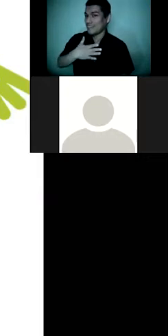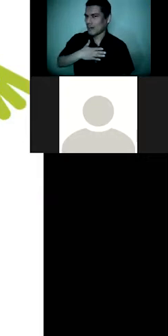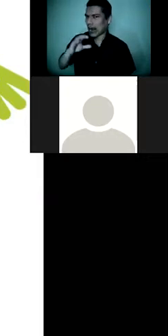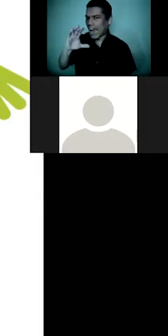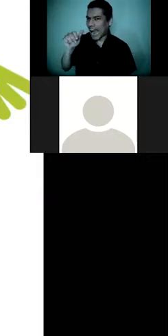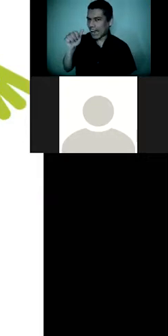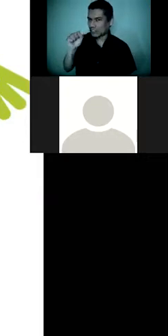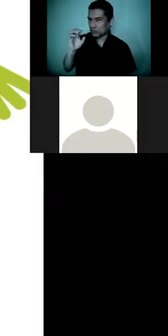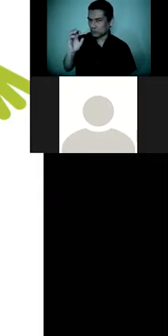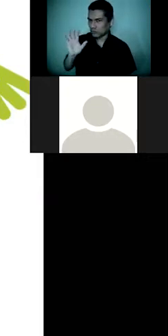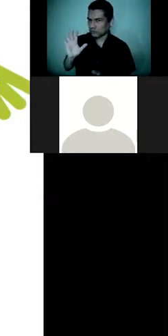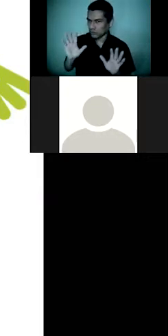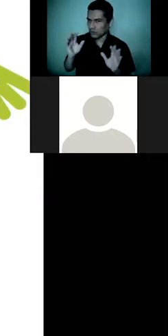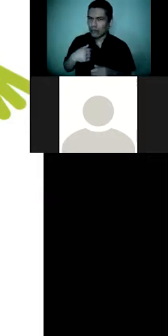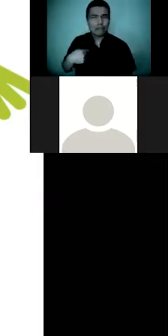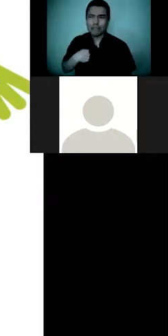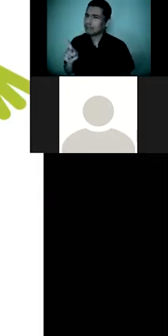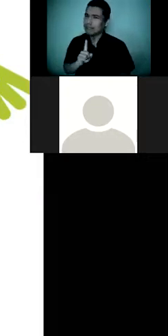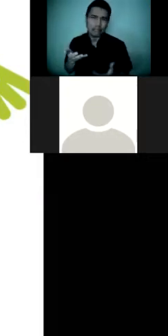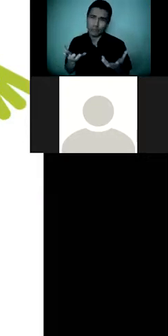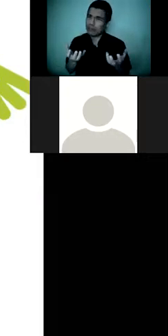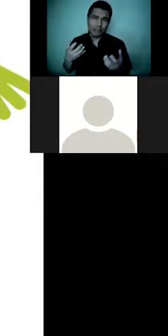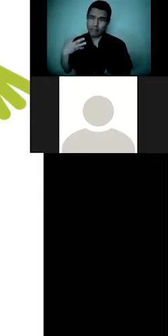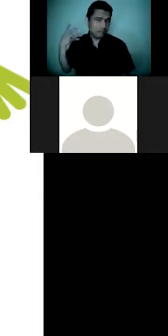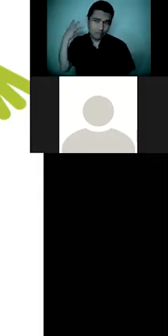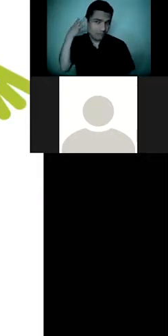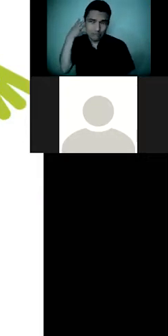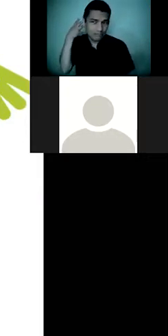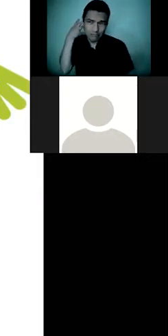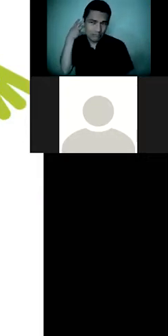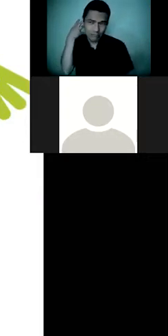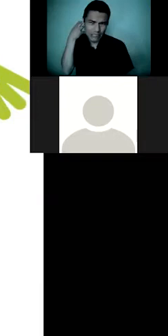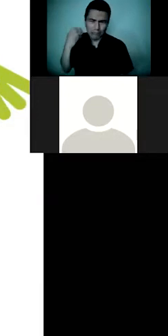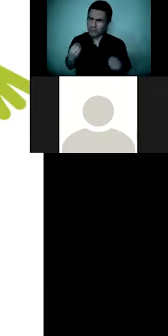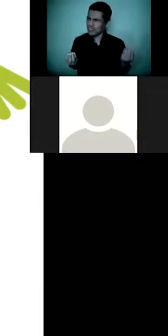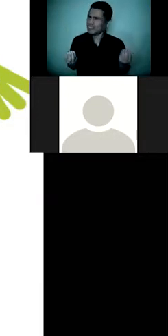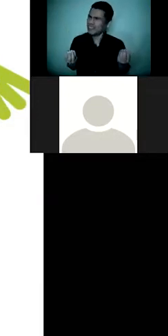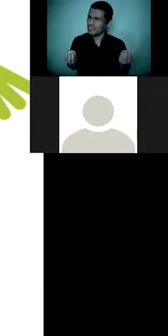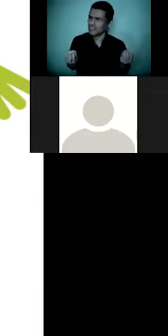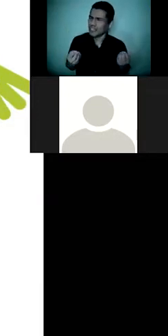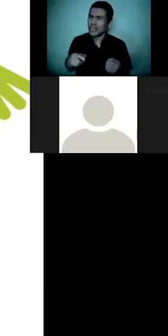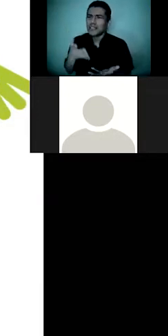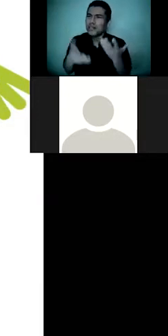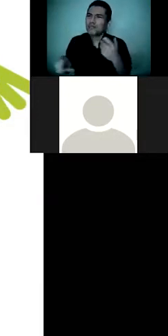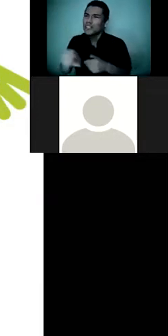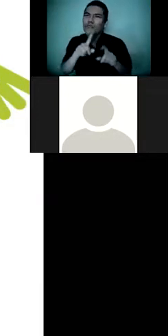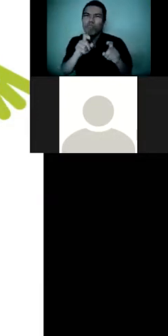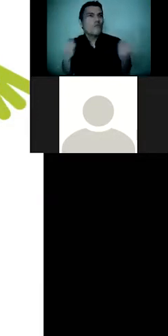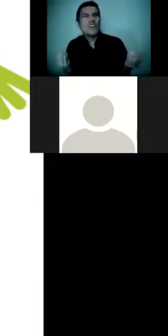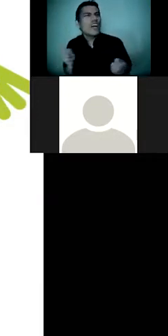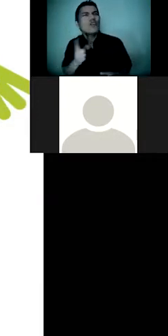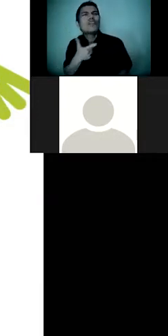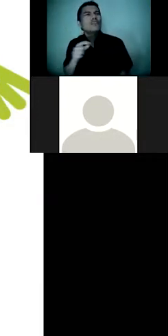eso. Mi caso, para mi caso, yo no quiero que me pongan un implante coclear. ¿Pero por